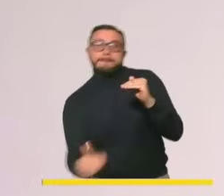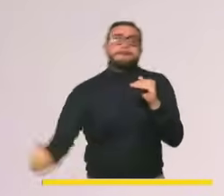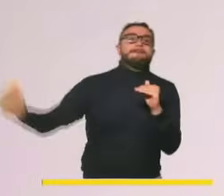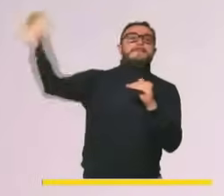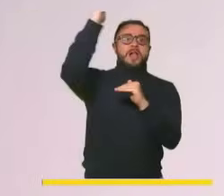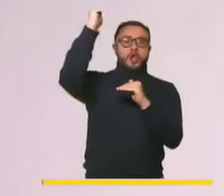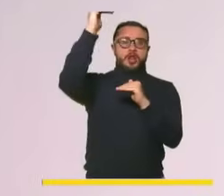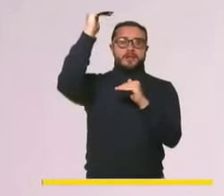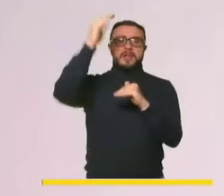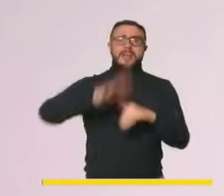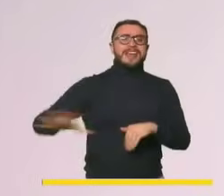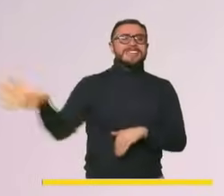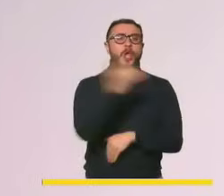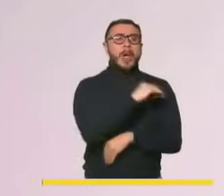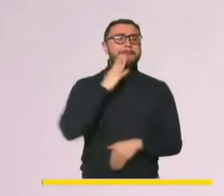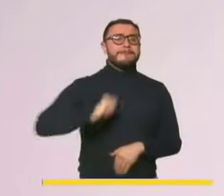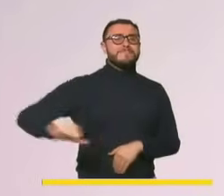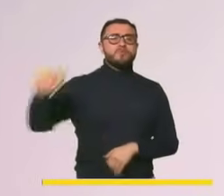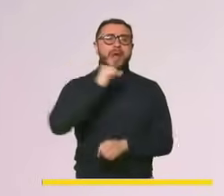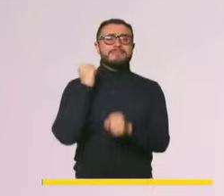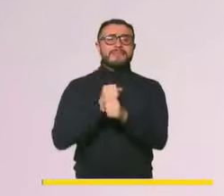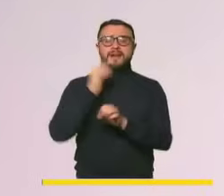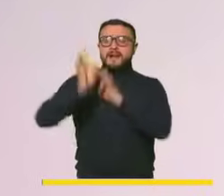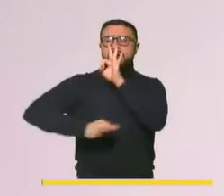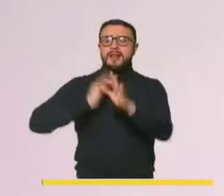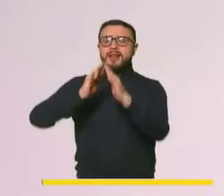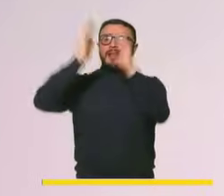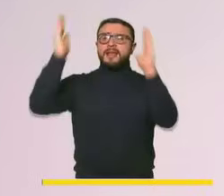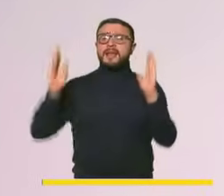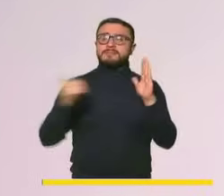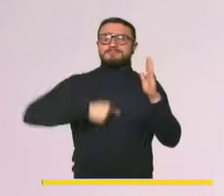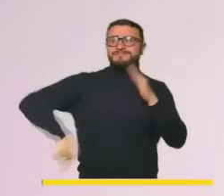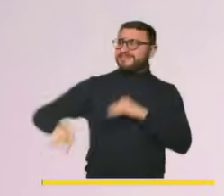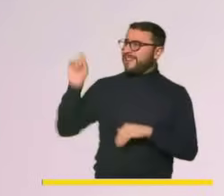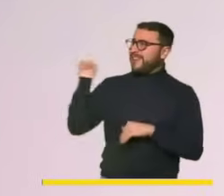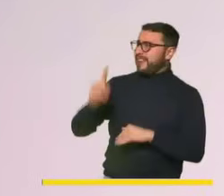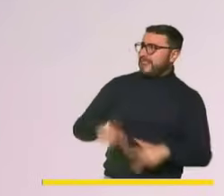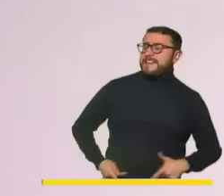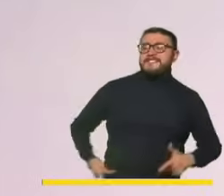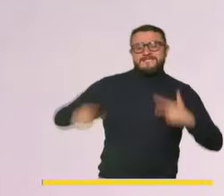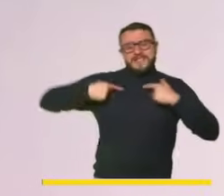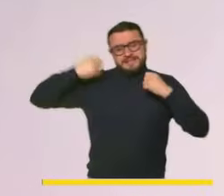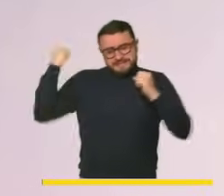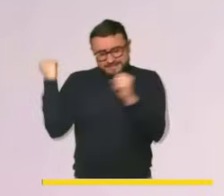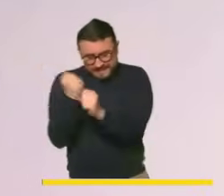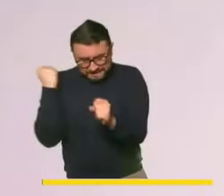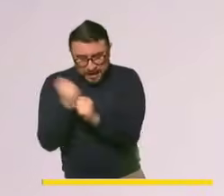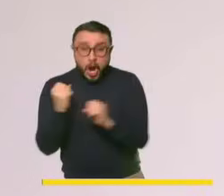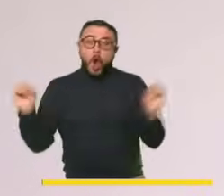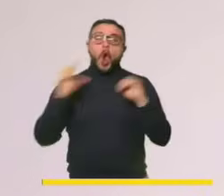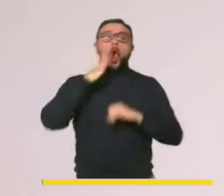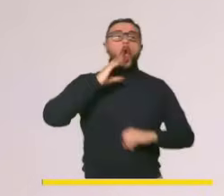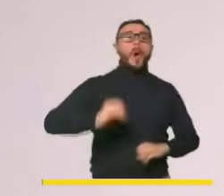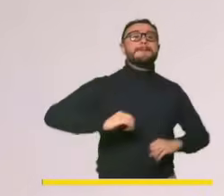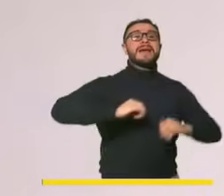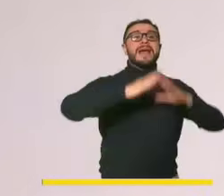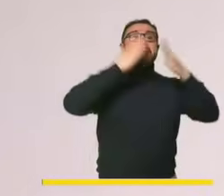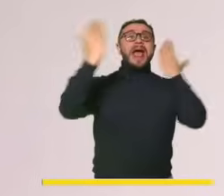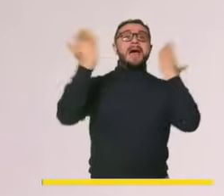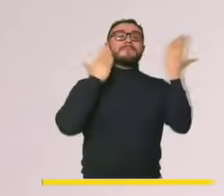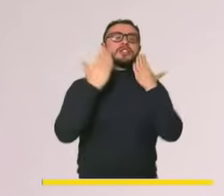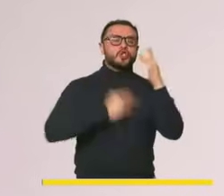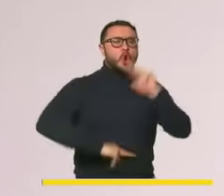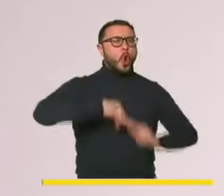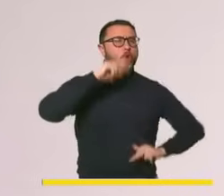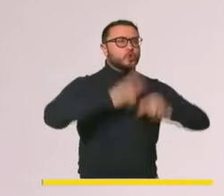amas de casa que entregaron todo por la vida, al hombre campesino que construyó y fabricó